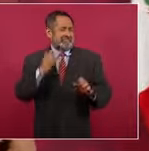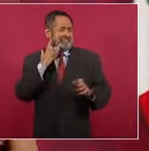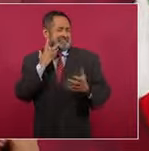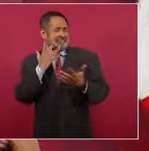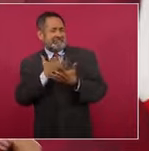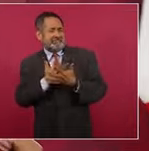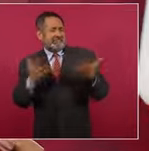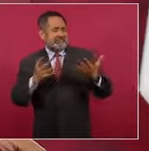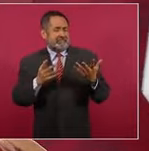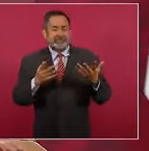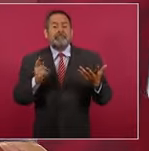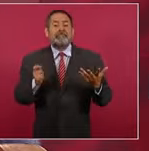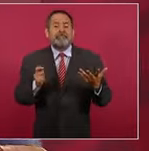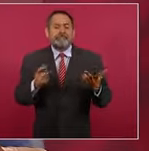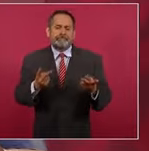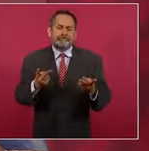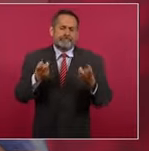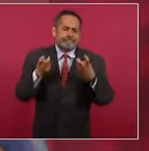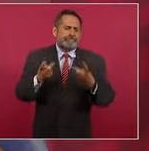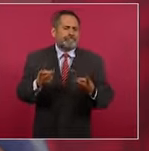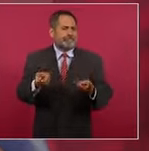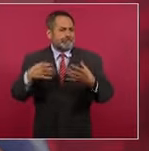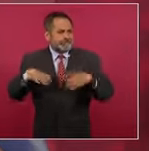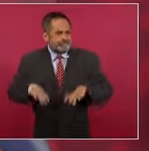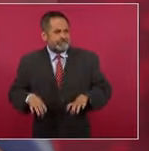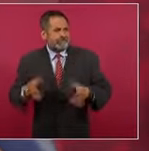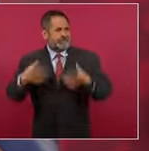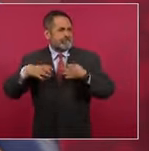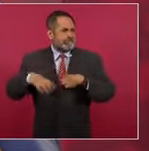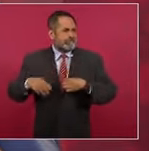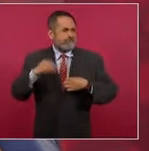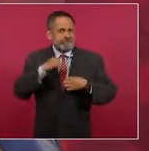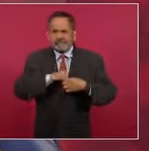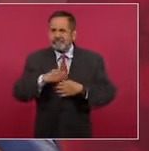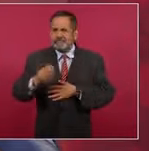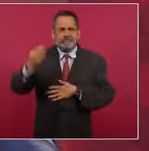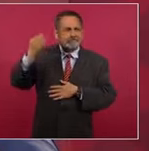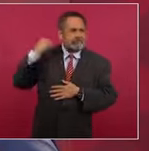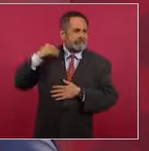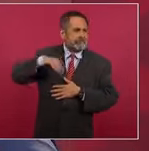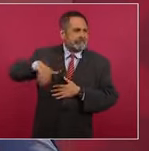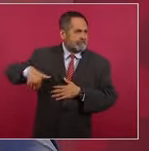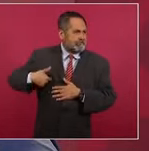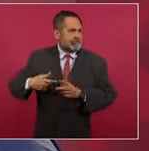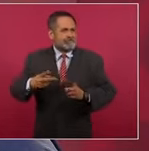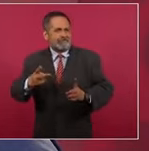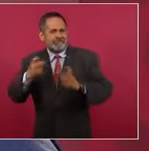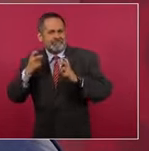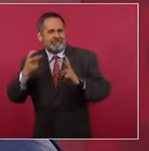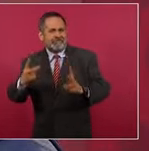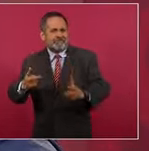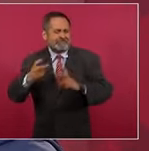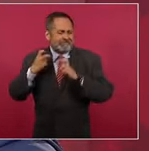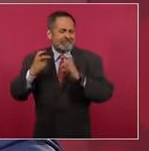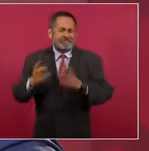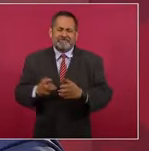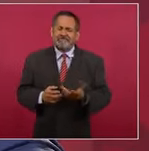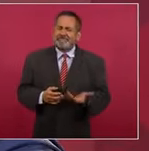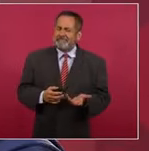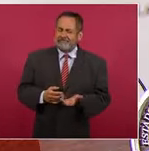y a robar para tener.